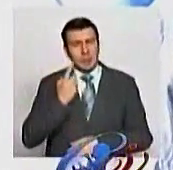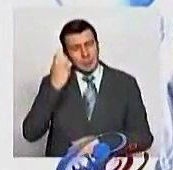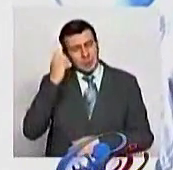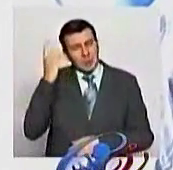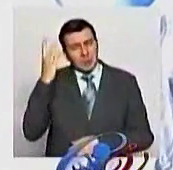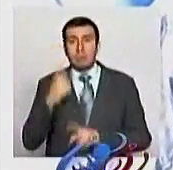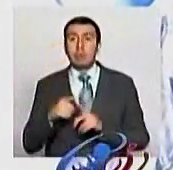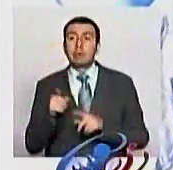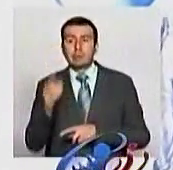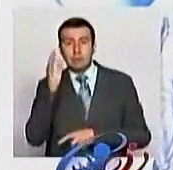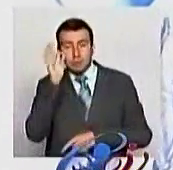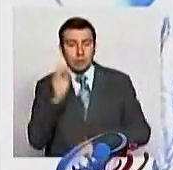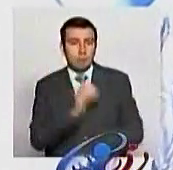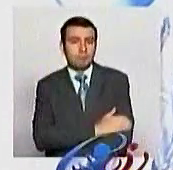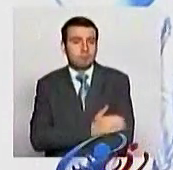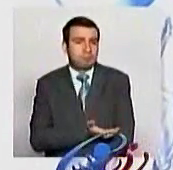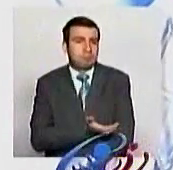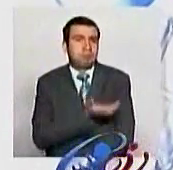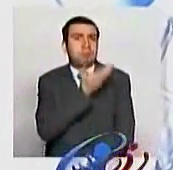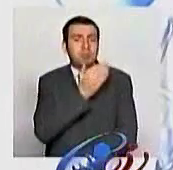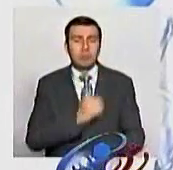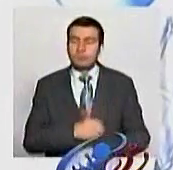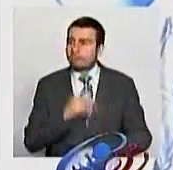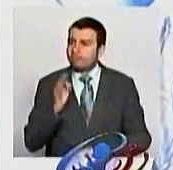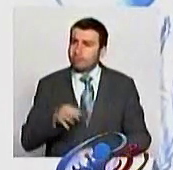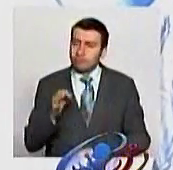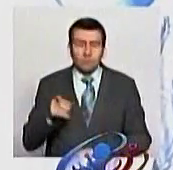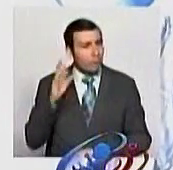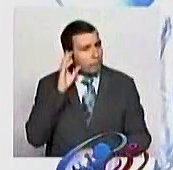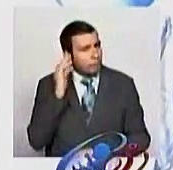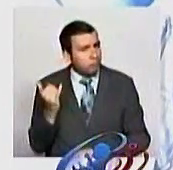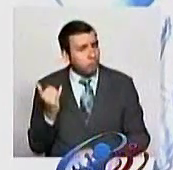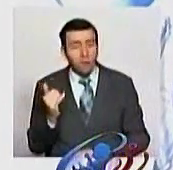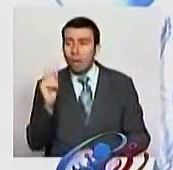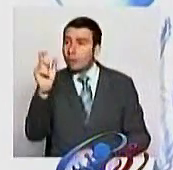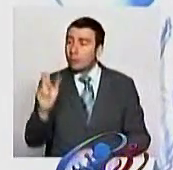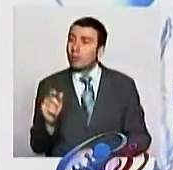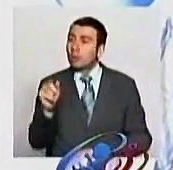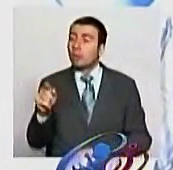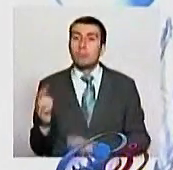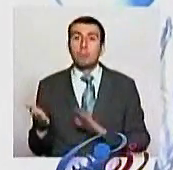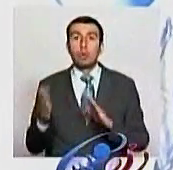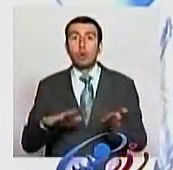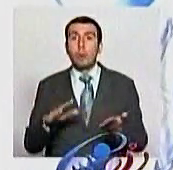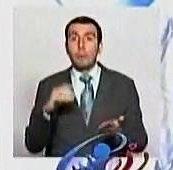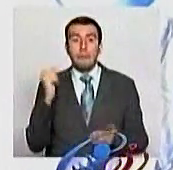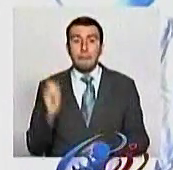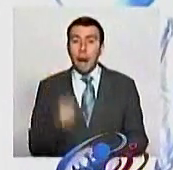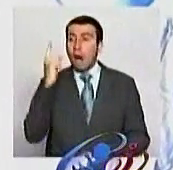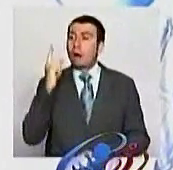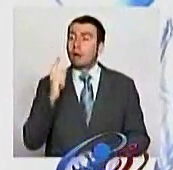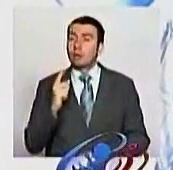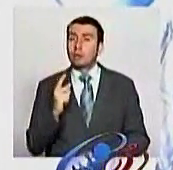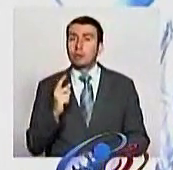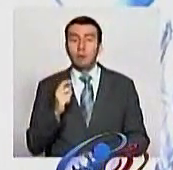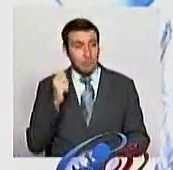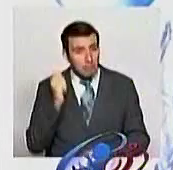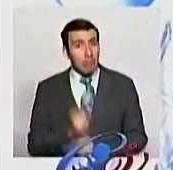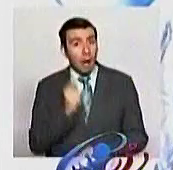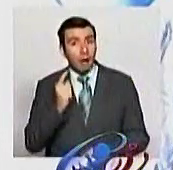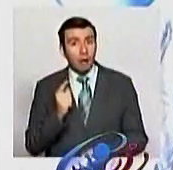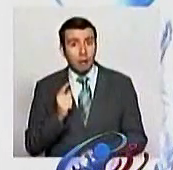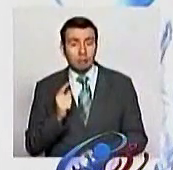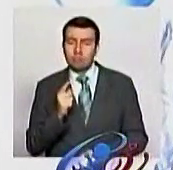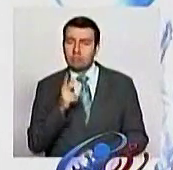hipertensión. Pues cada ratico escuchamos historias, fulano de tal se murió de repente nadie se